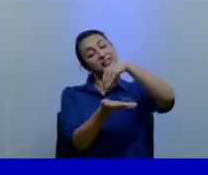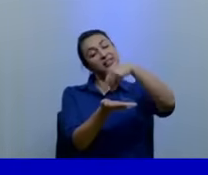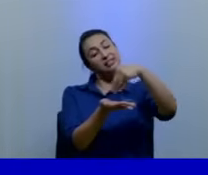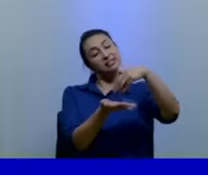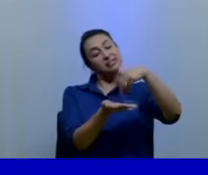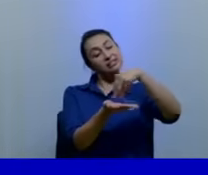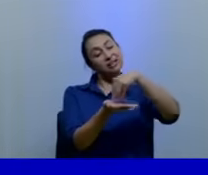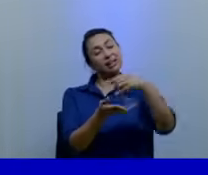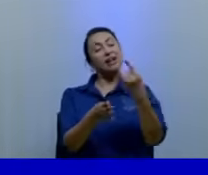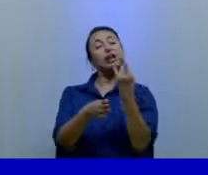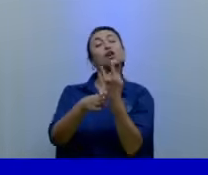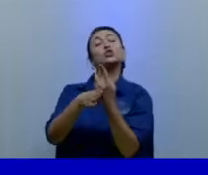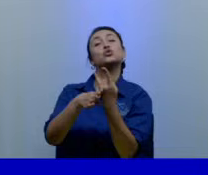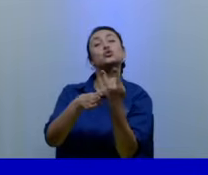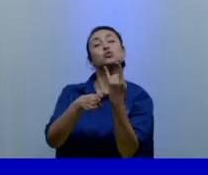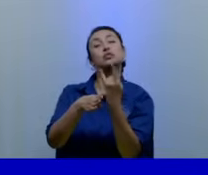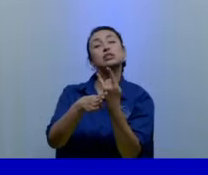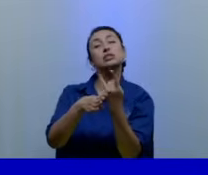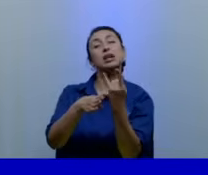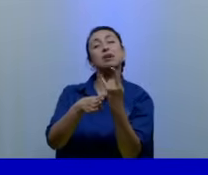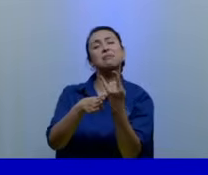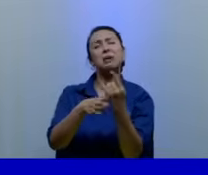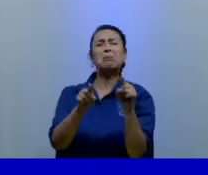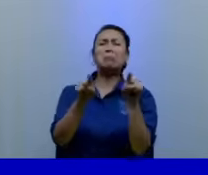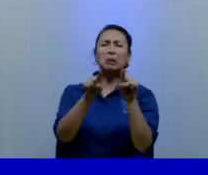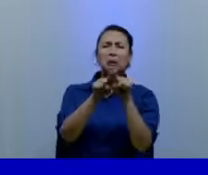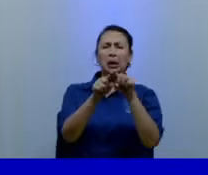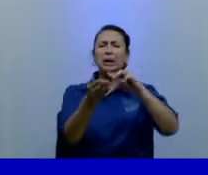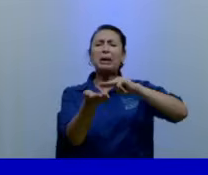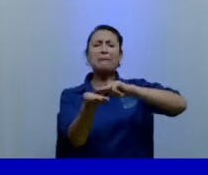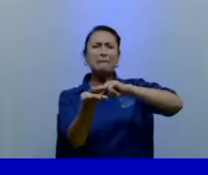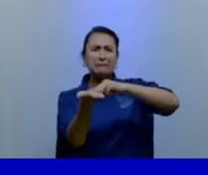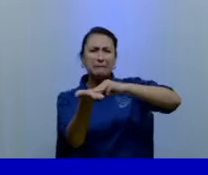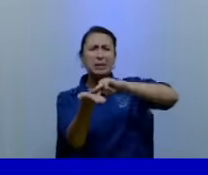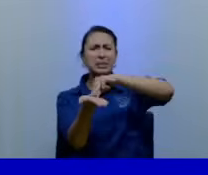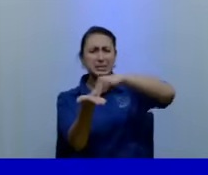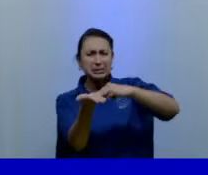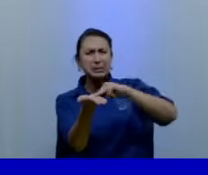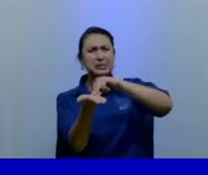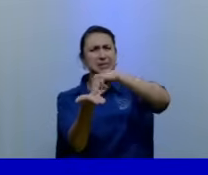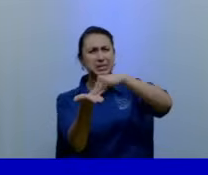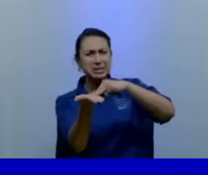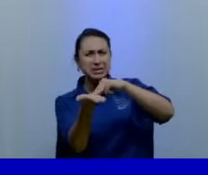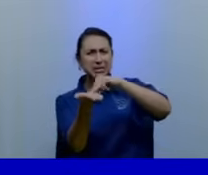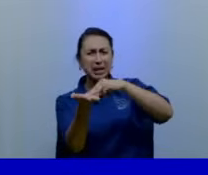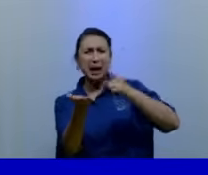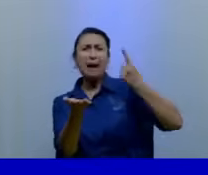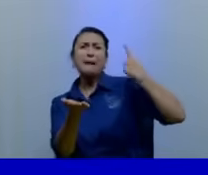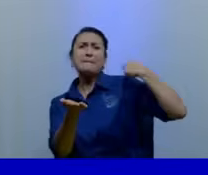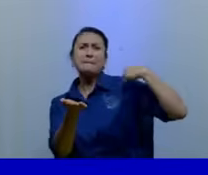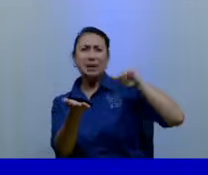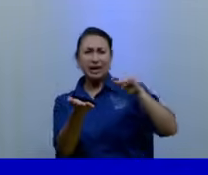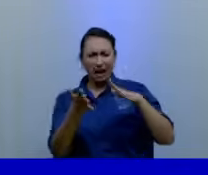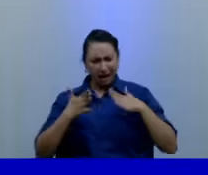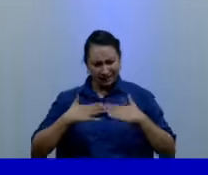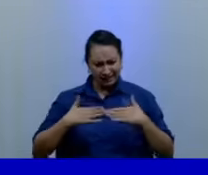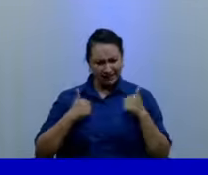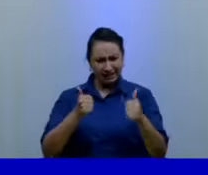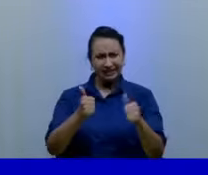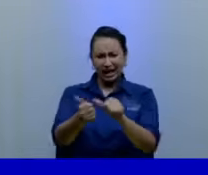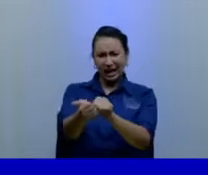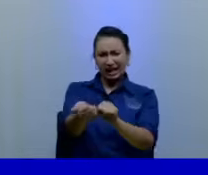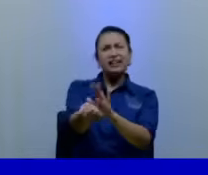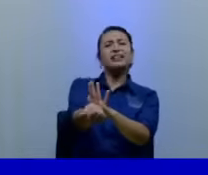Antihemorrágico. O sea, cicatrizaba de alguna manera, sanaba heridas. Sanaba heridas la